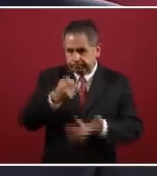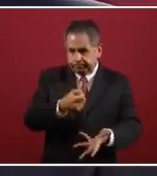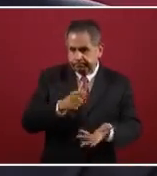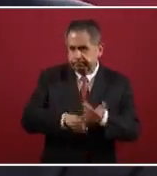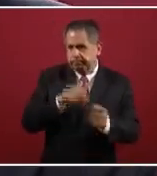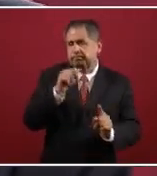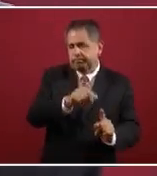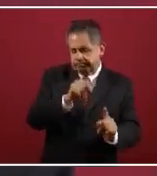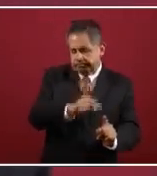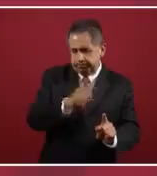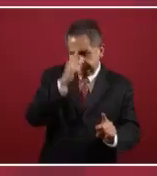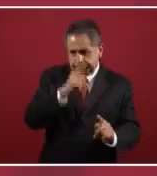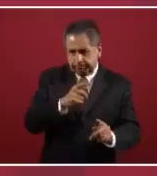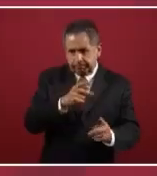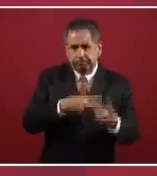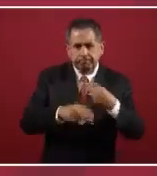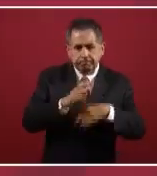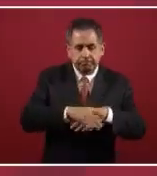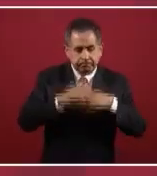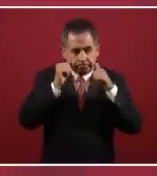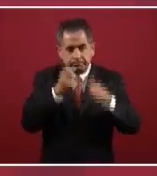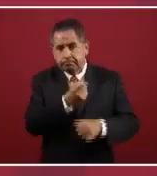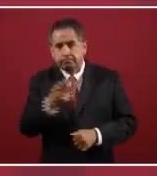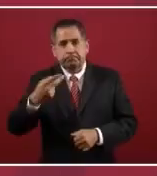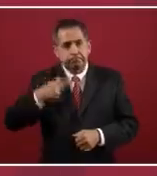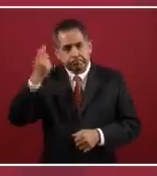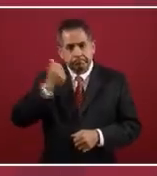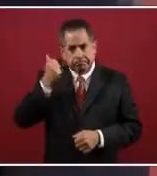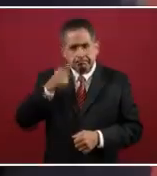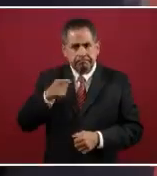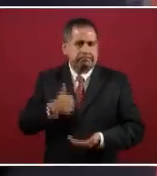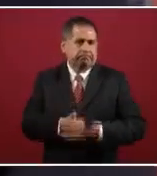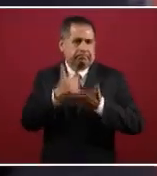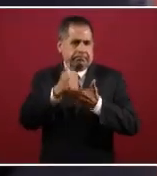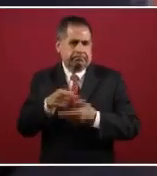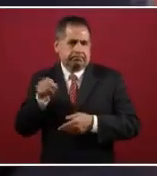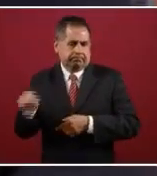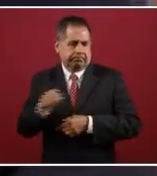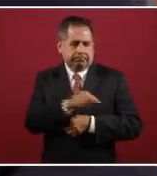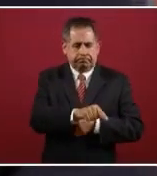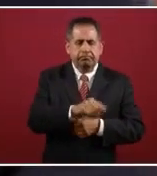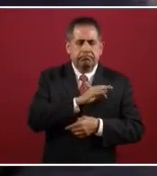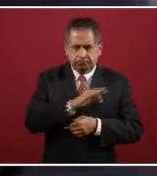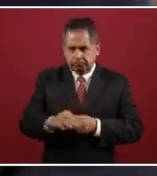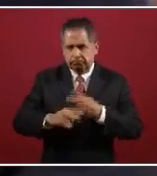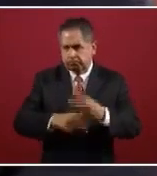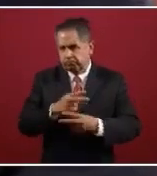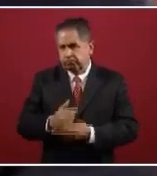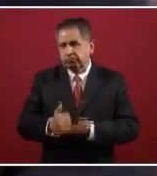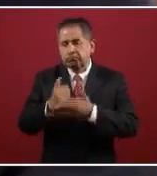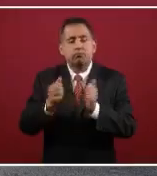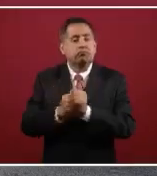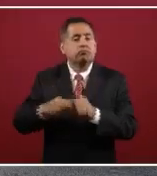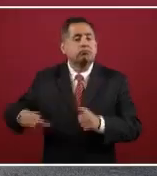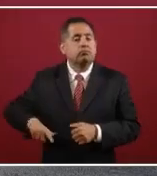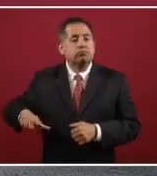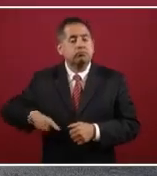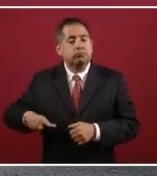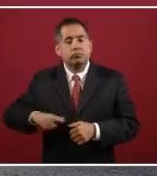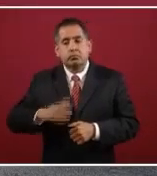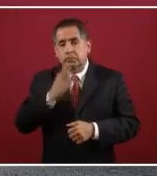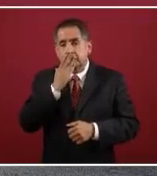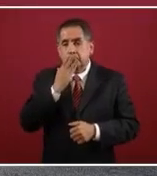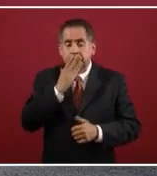para garantizar pensiones de los trabajadores al servicio del gobierno de